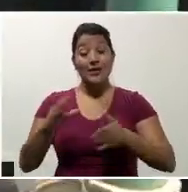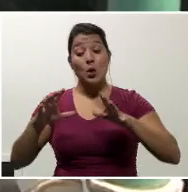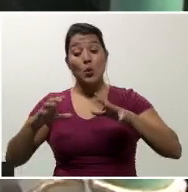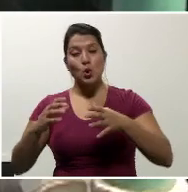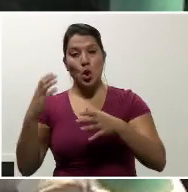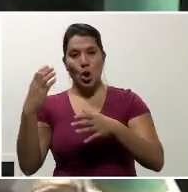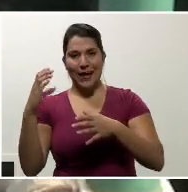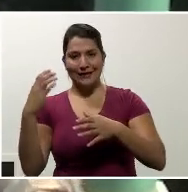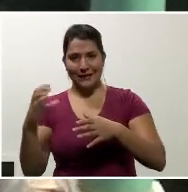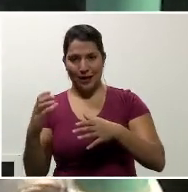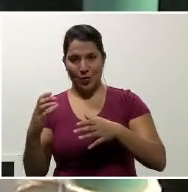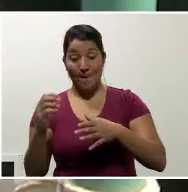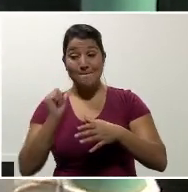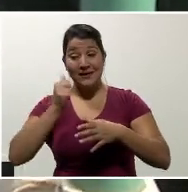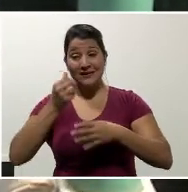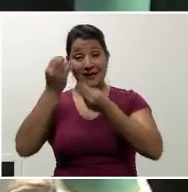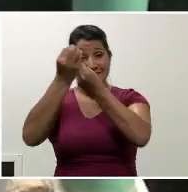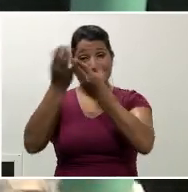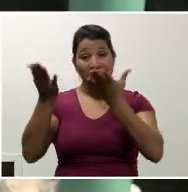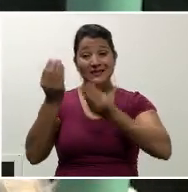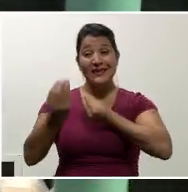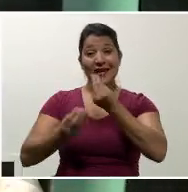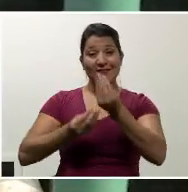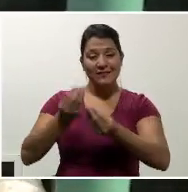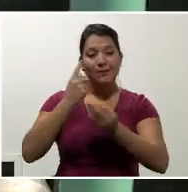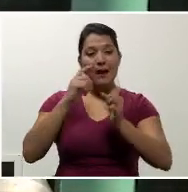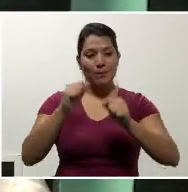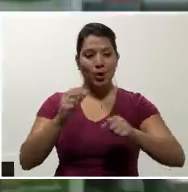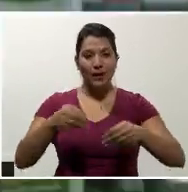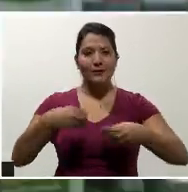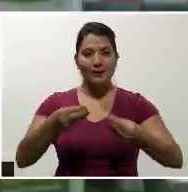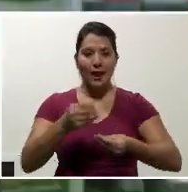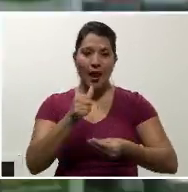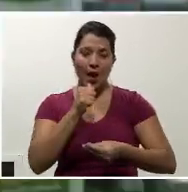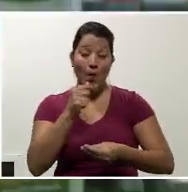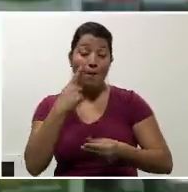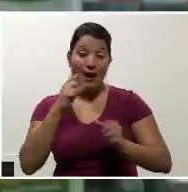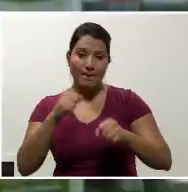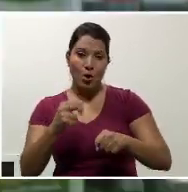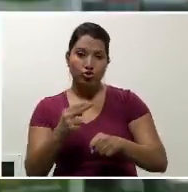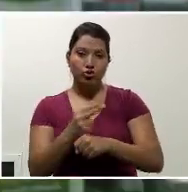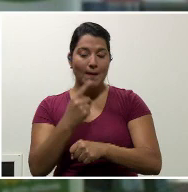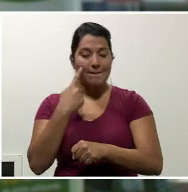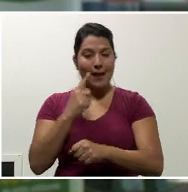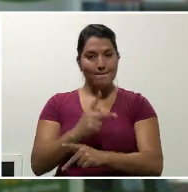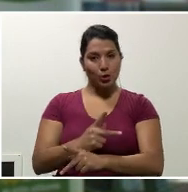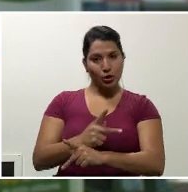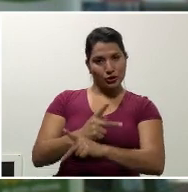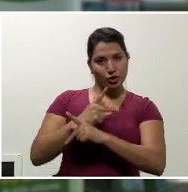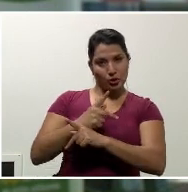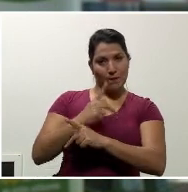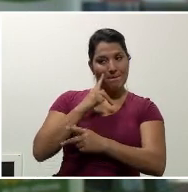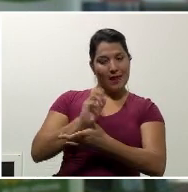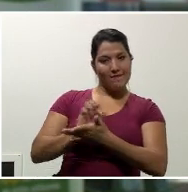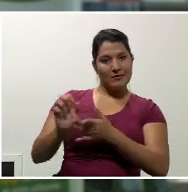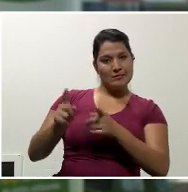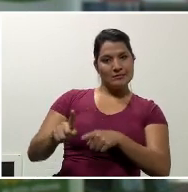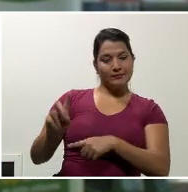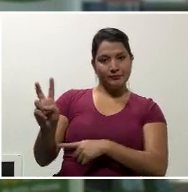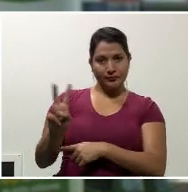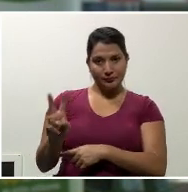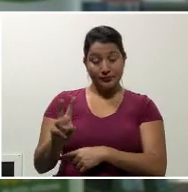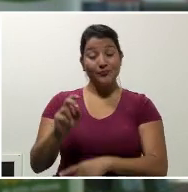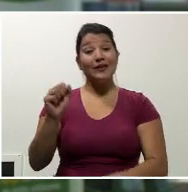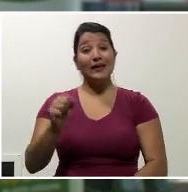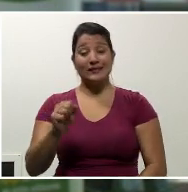líquido, afirmó el vocero de Acueductos y Alcantarillados. Sí, las medidas que estamos adoptando nosotros con respecto al plan de